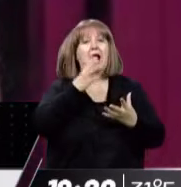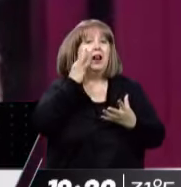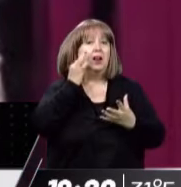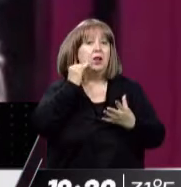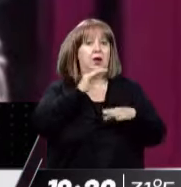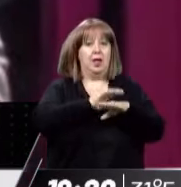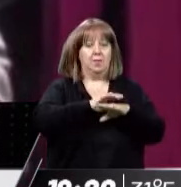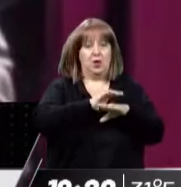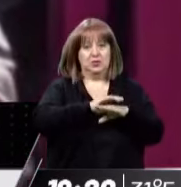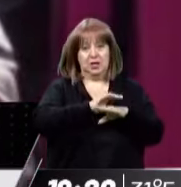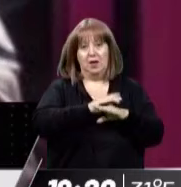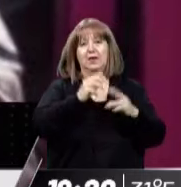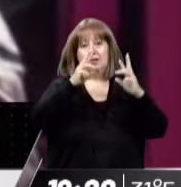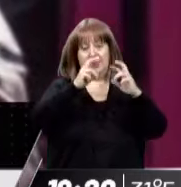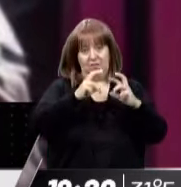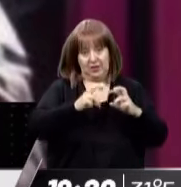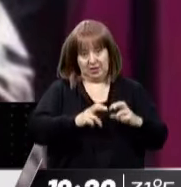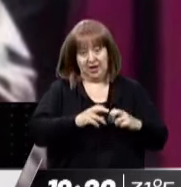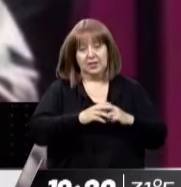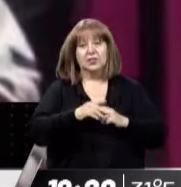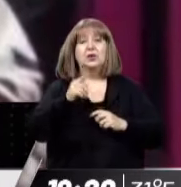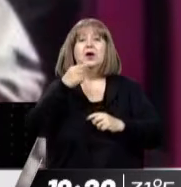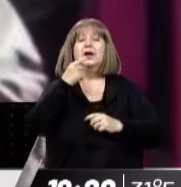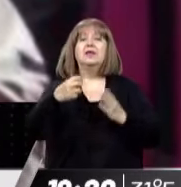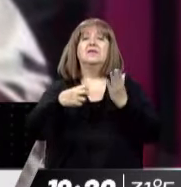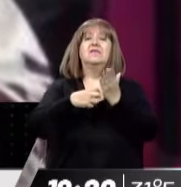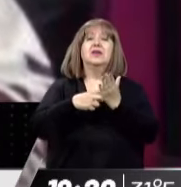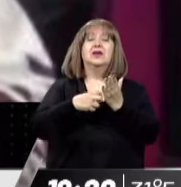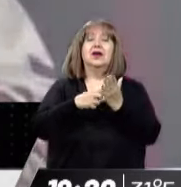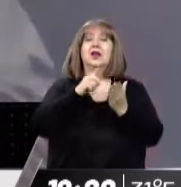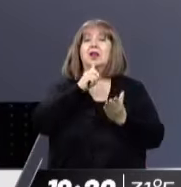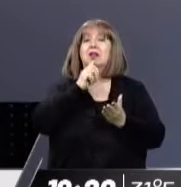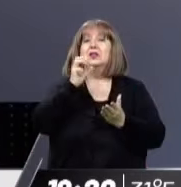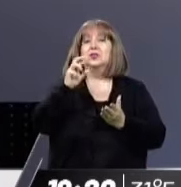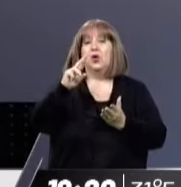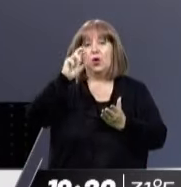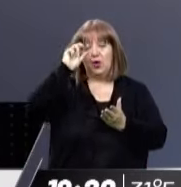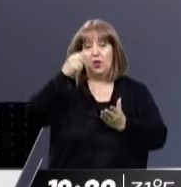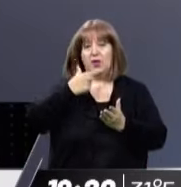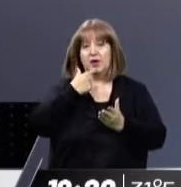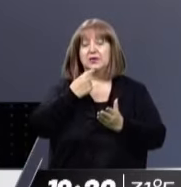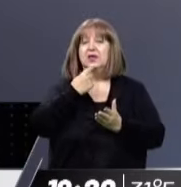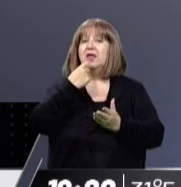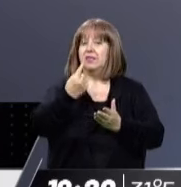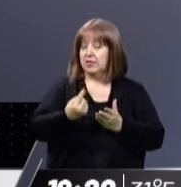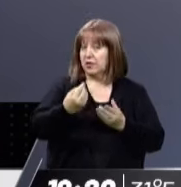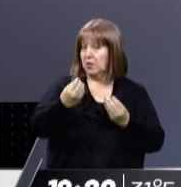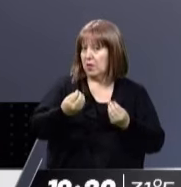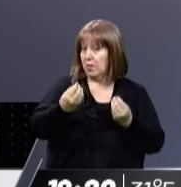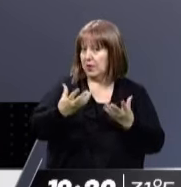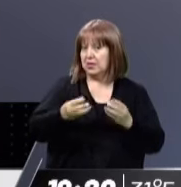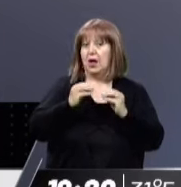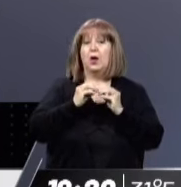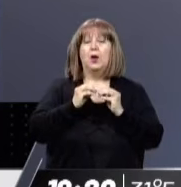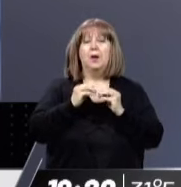de Jiménez. Si les parece, vamos a escuchar al fiscal Carlos Torres, que nos daba más detalles acerca de cómo está la situación